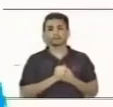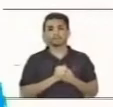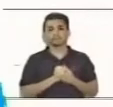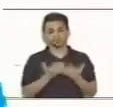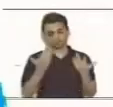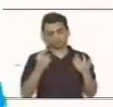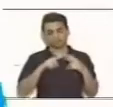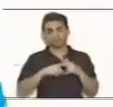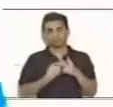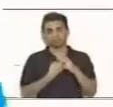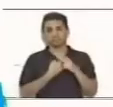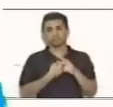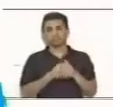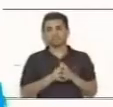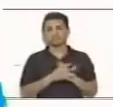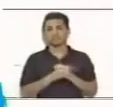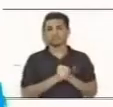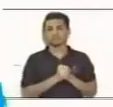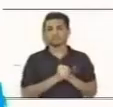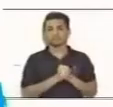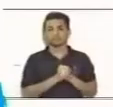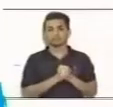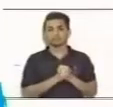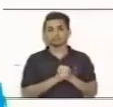Empecemos a trabajar.